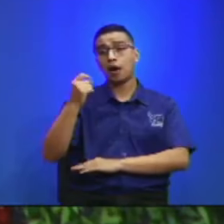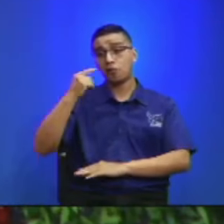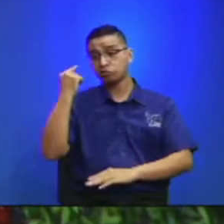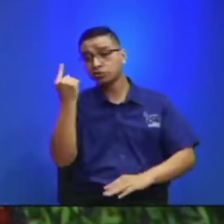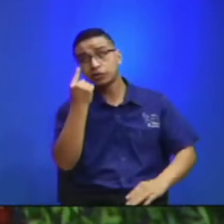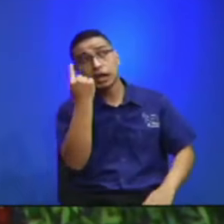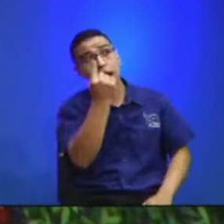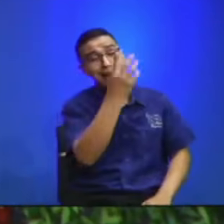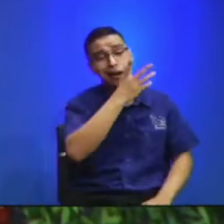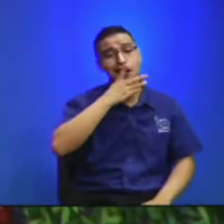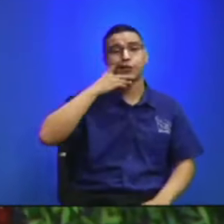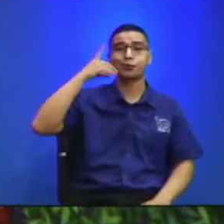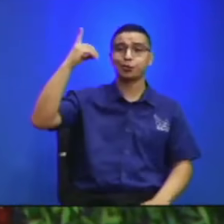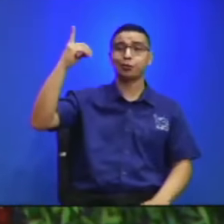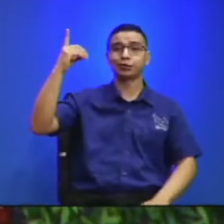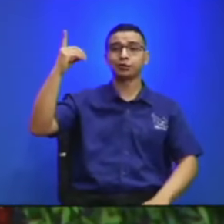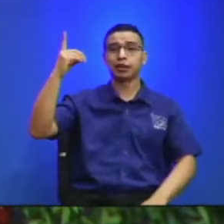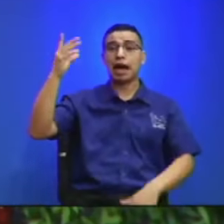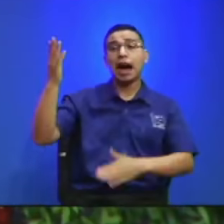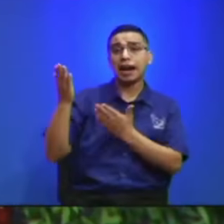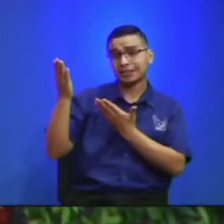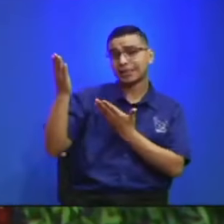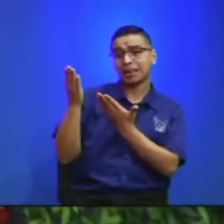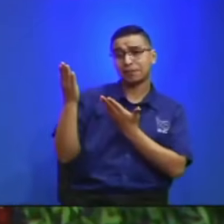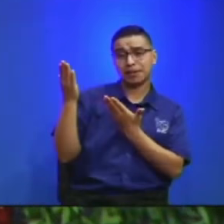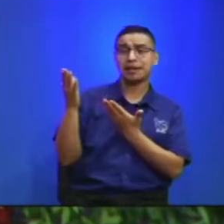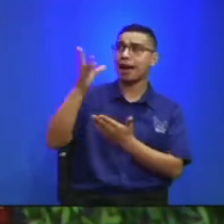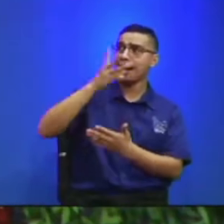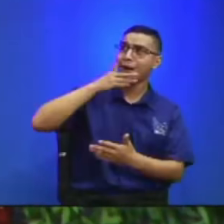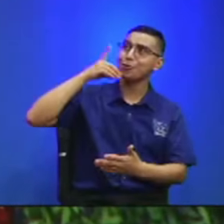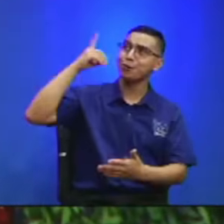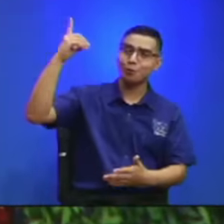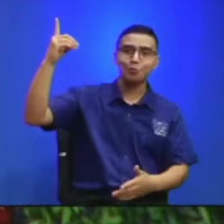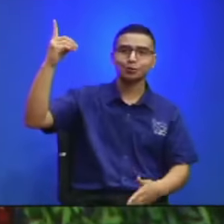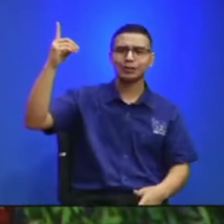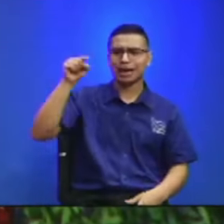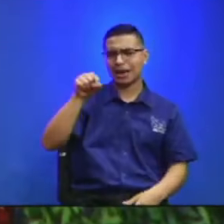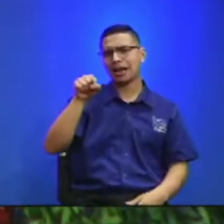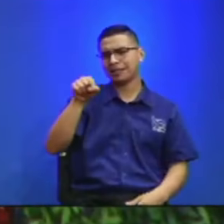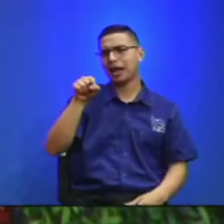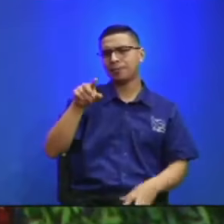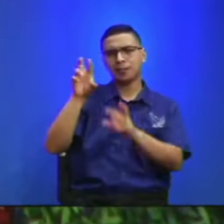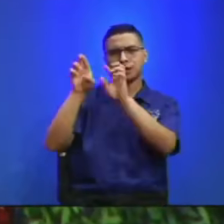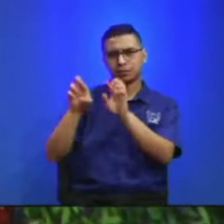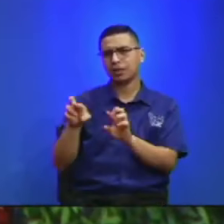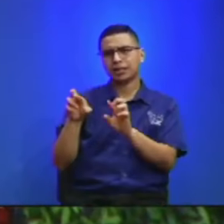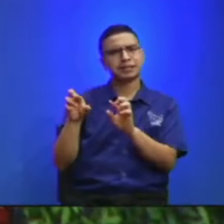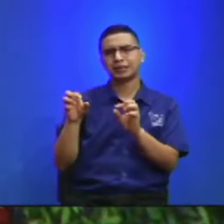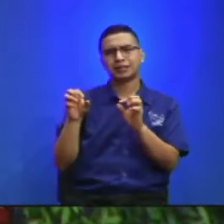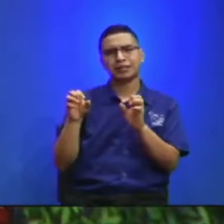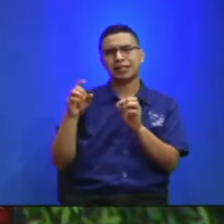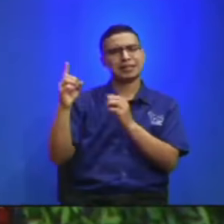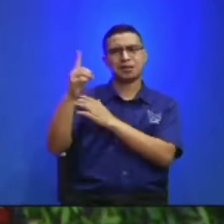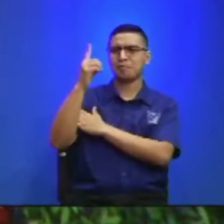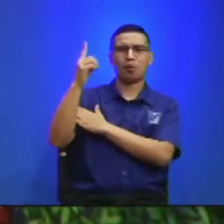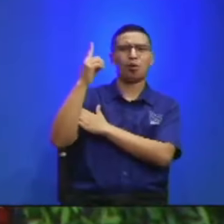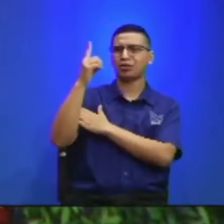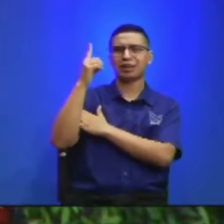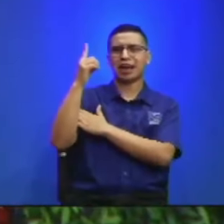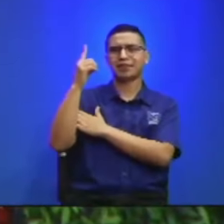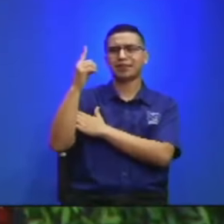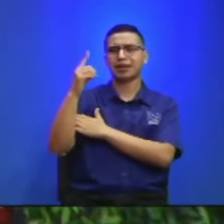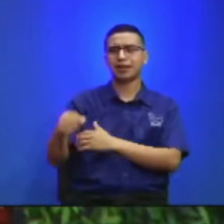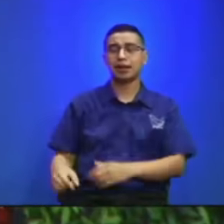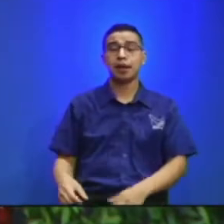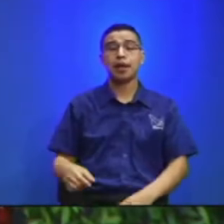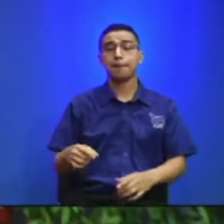tiene que tener que tener haber cruzado el jordán o tuvo que haber habido un corta miento pero